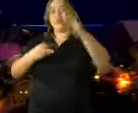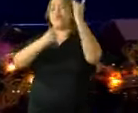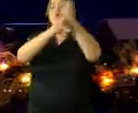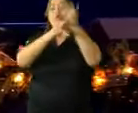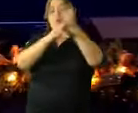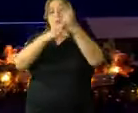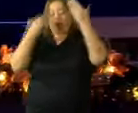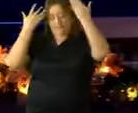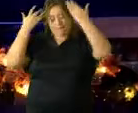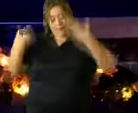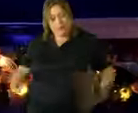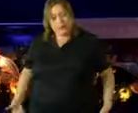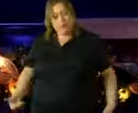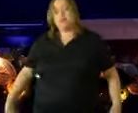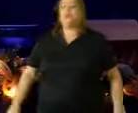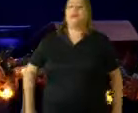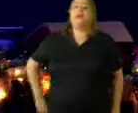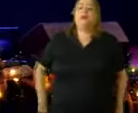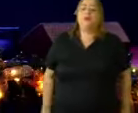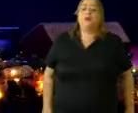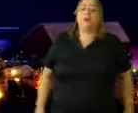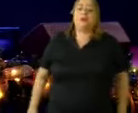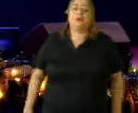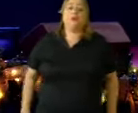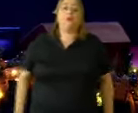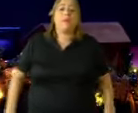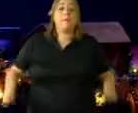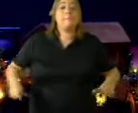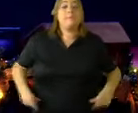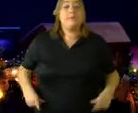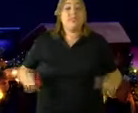Oh, wow, Jesus. Vivir